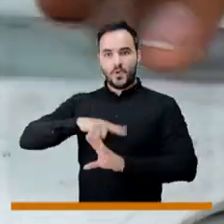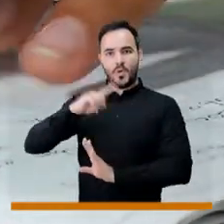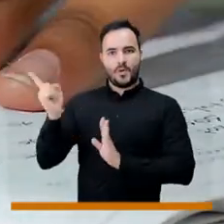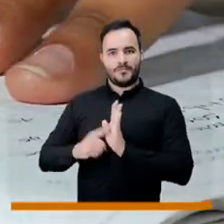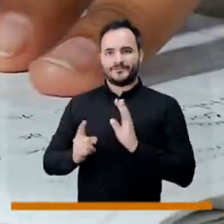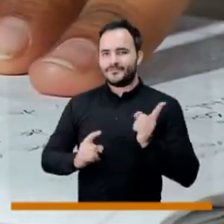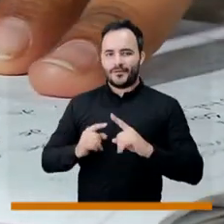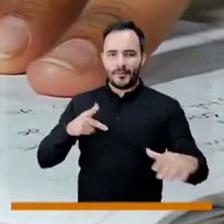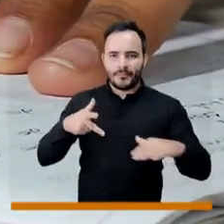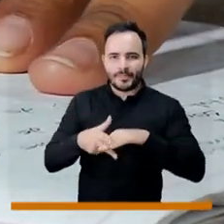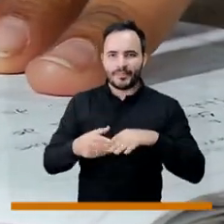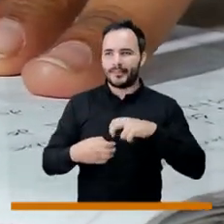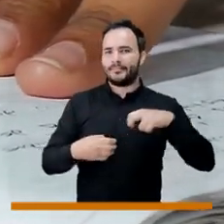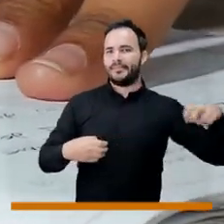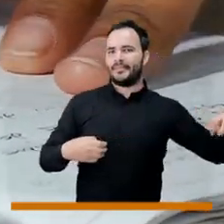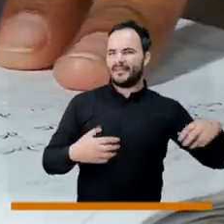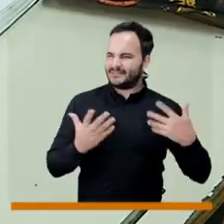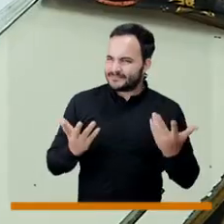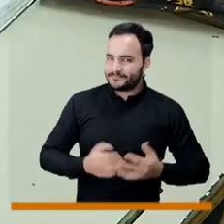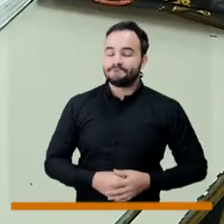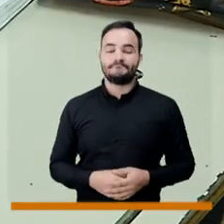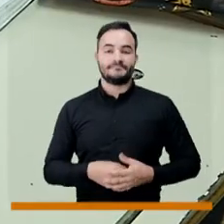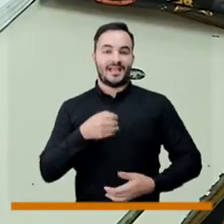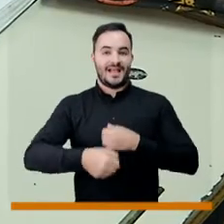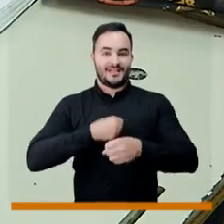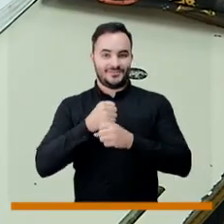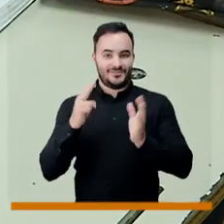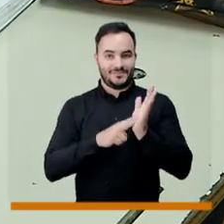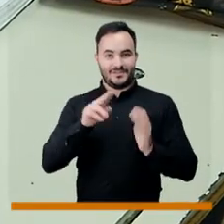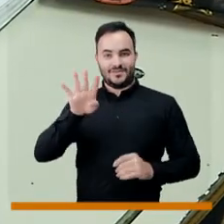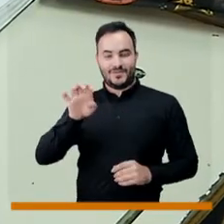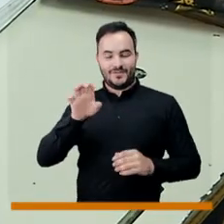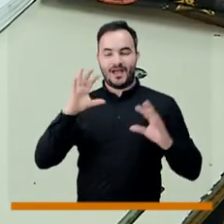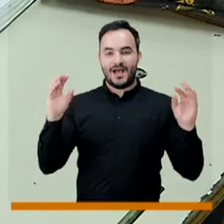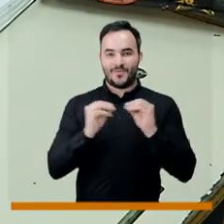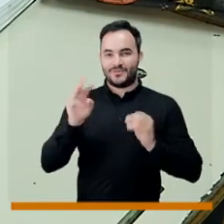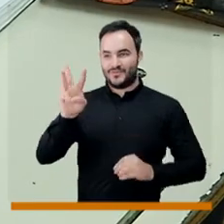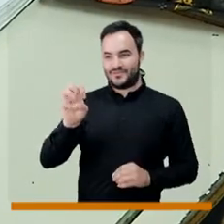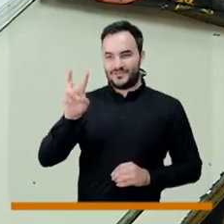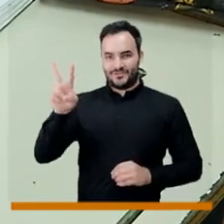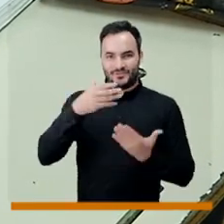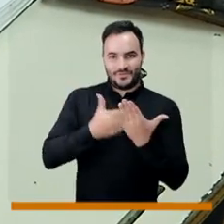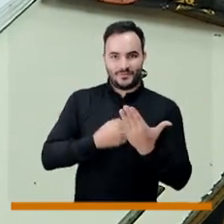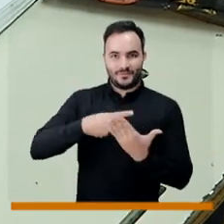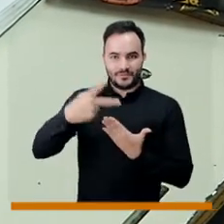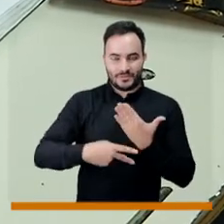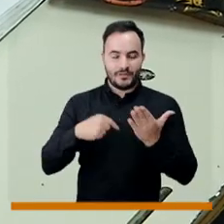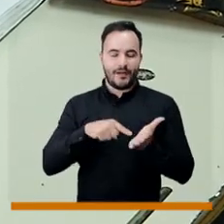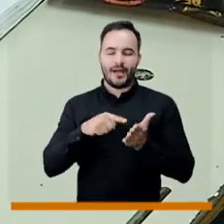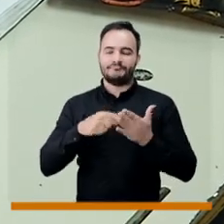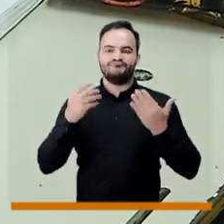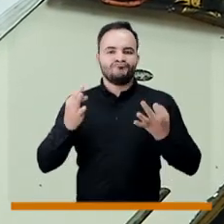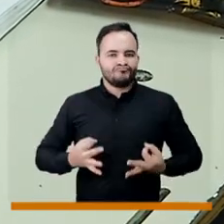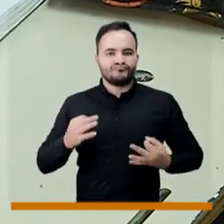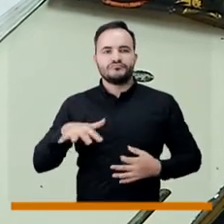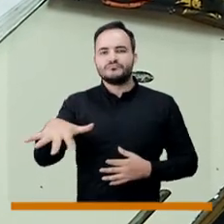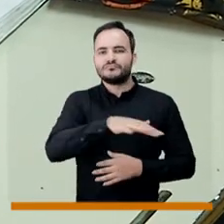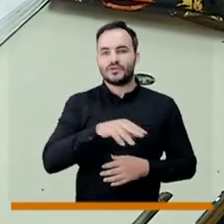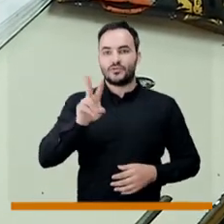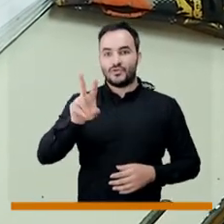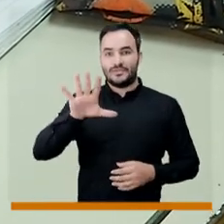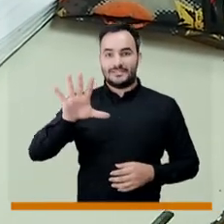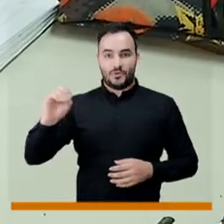bachilleres en su totalidad hoy lo más importante es que a partir del año 2009 con el acuerdo 82 se atienden